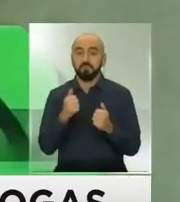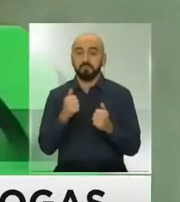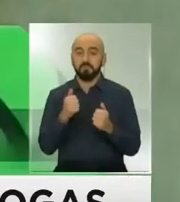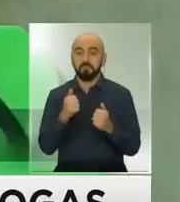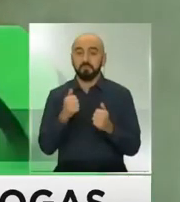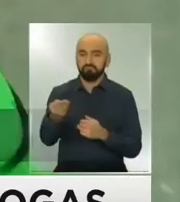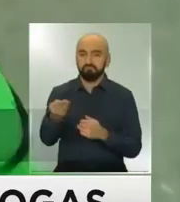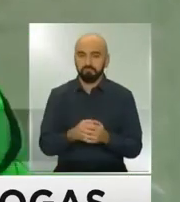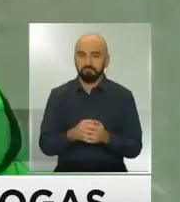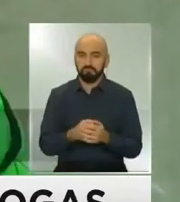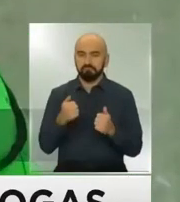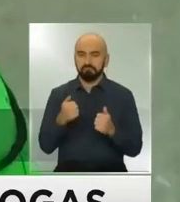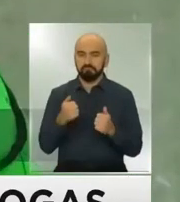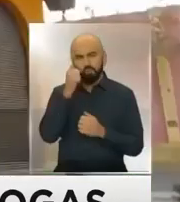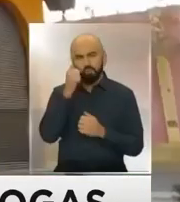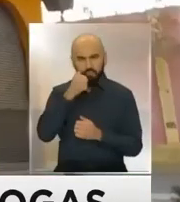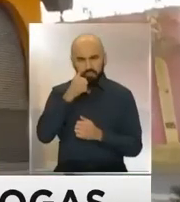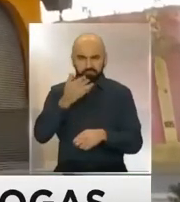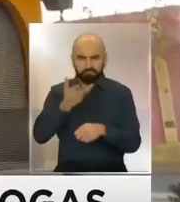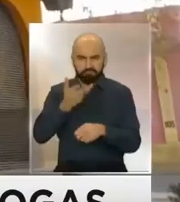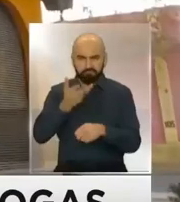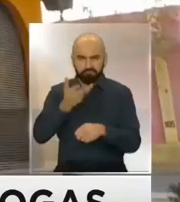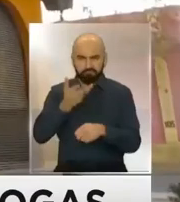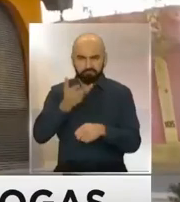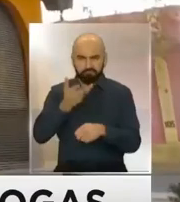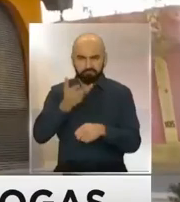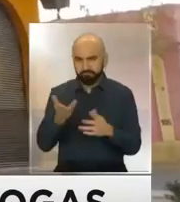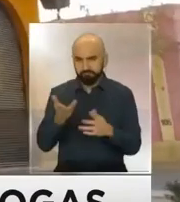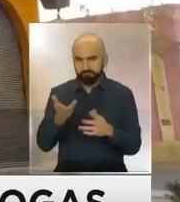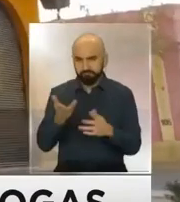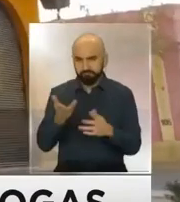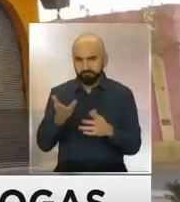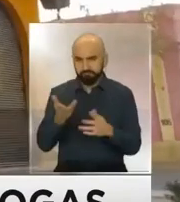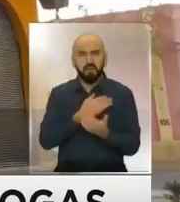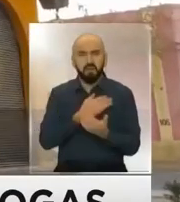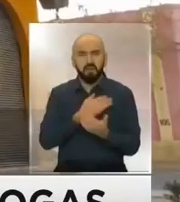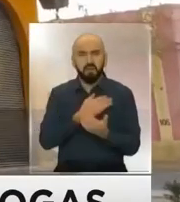12. Para que no hay que decir nada. Ya, tú también. Chao.